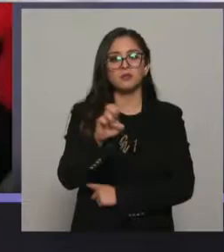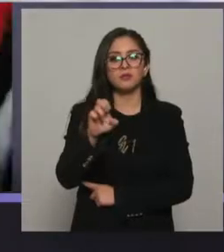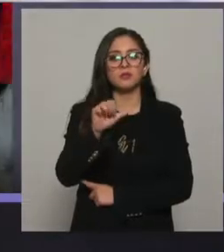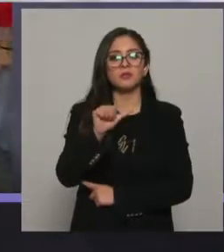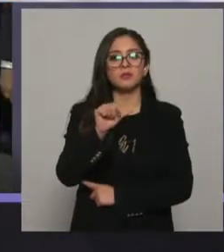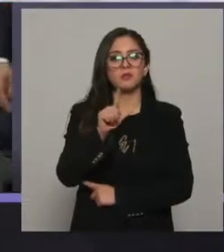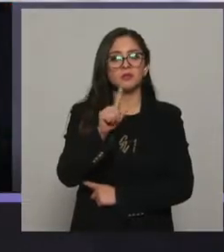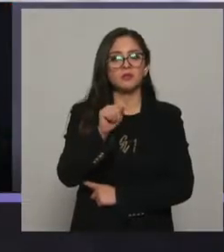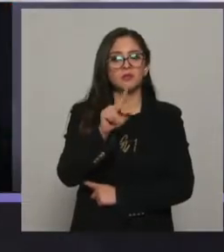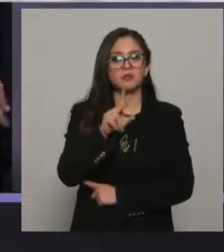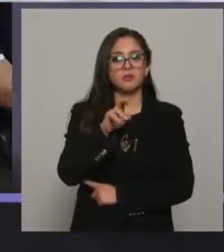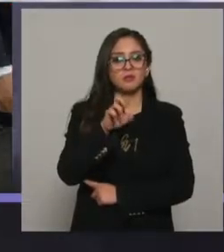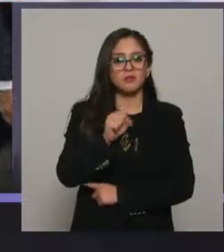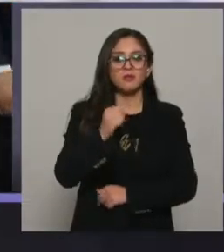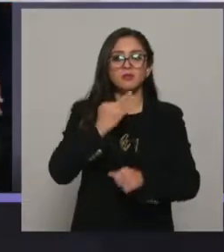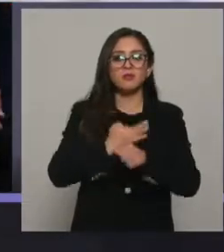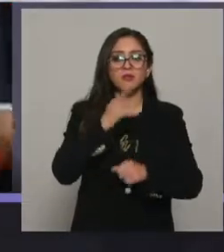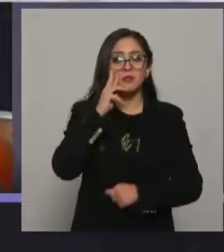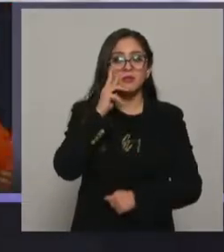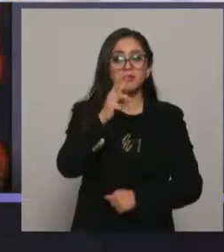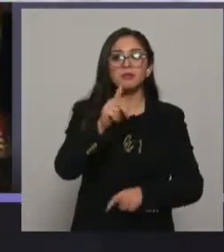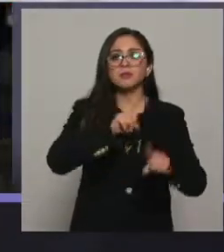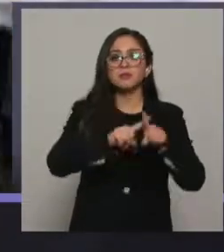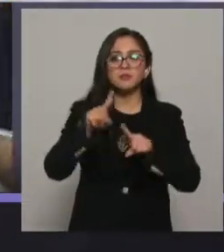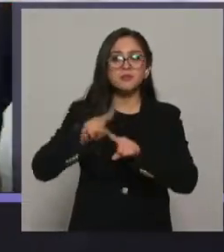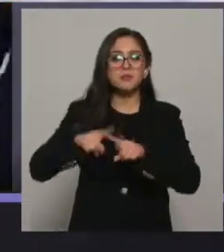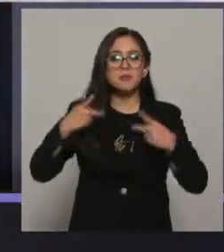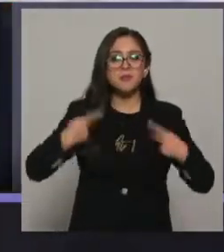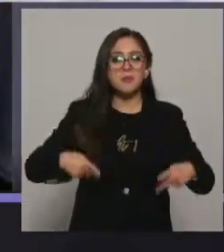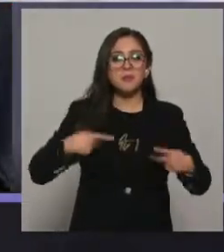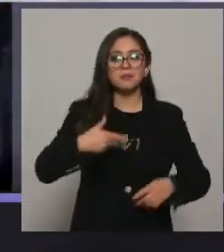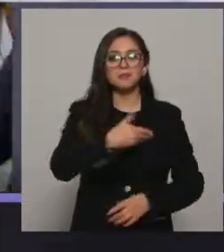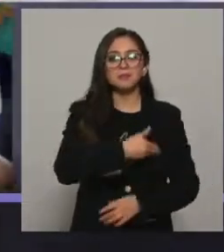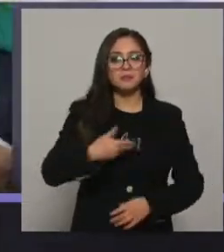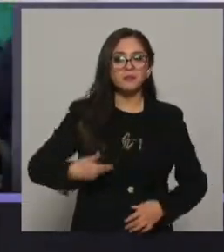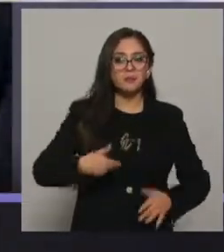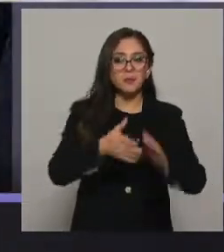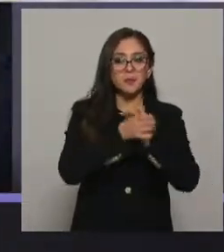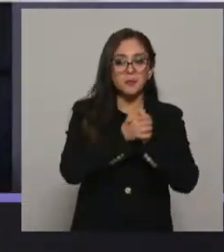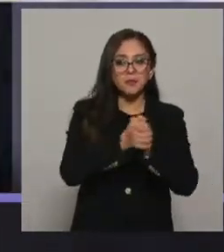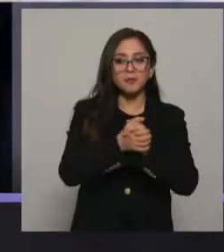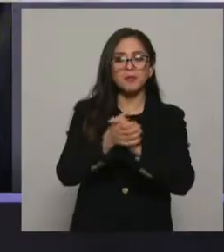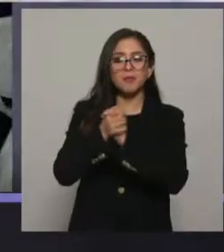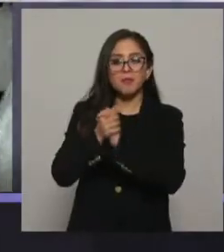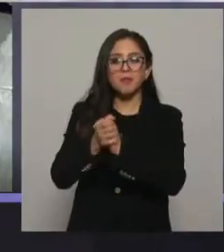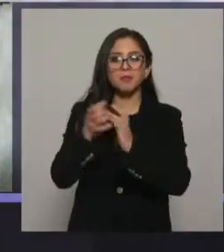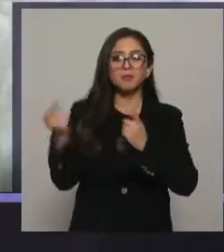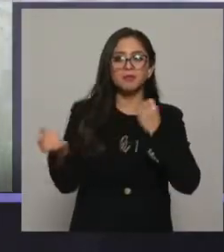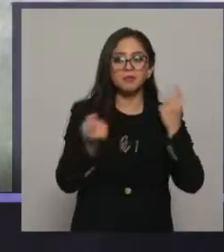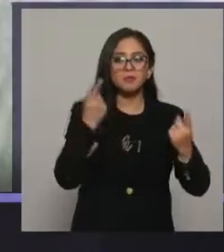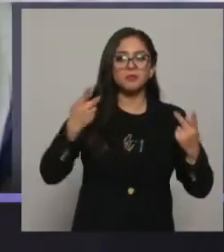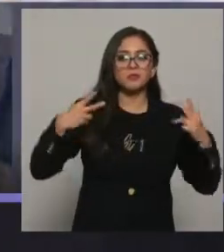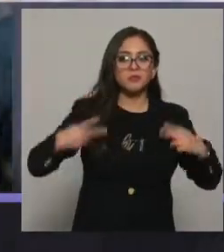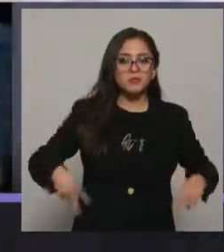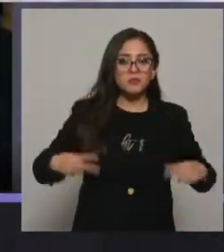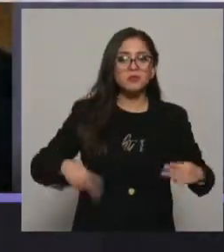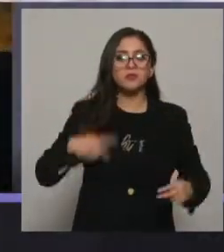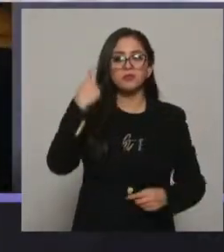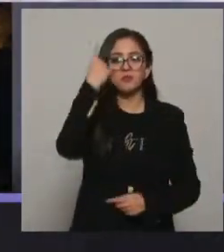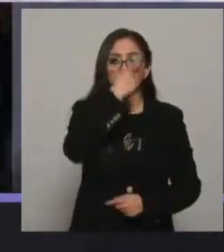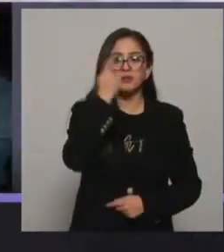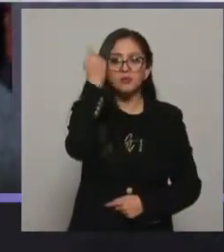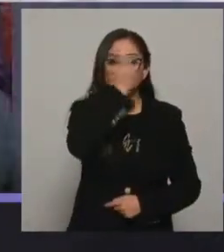presidente de la República saludando a la gente. Muchos de ellos llegan con sus vestidos, con sus rostros pintados